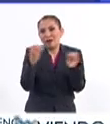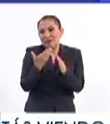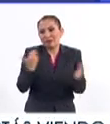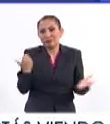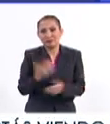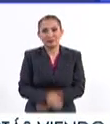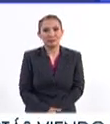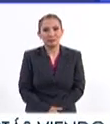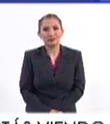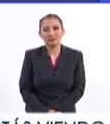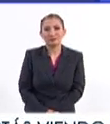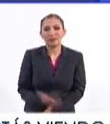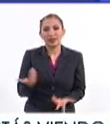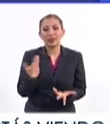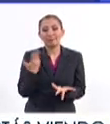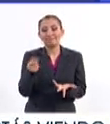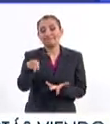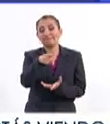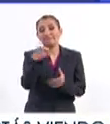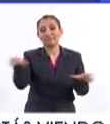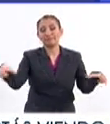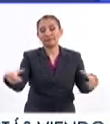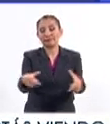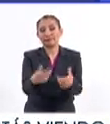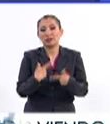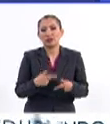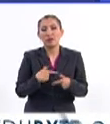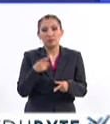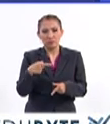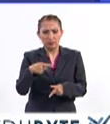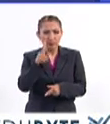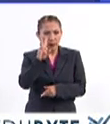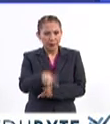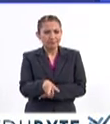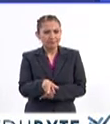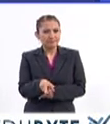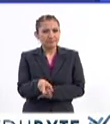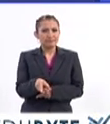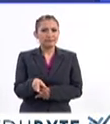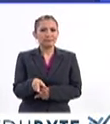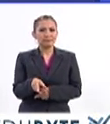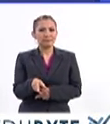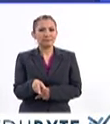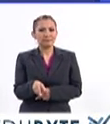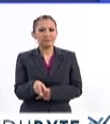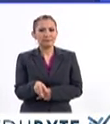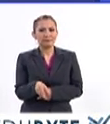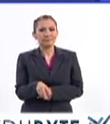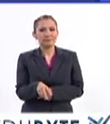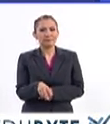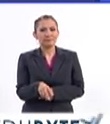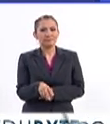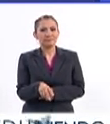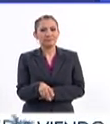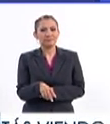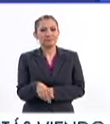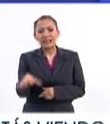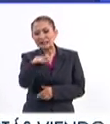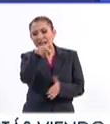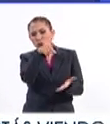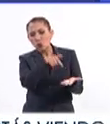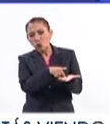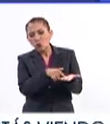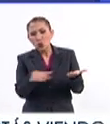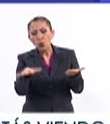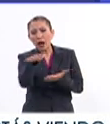¿no?, y que diezmaron a la población. Pero lo que es una realidad es que este